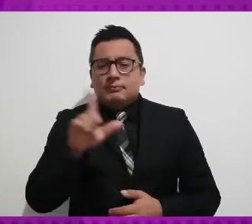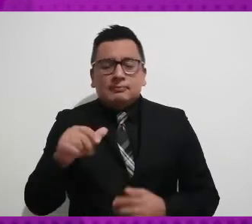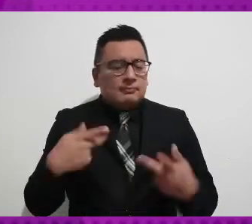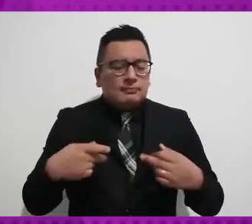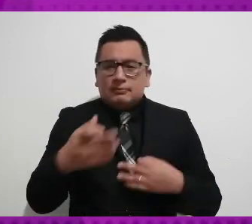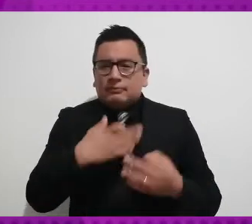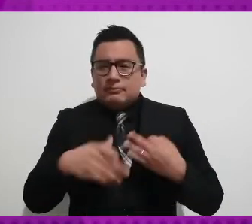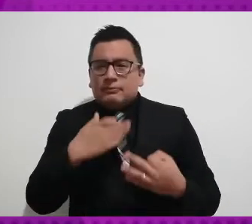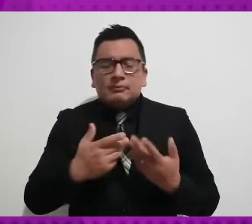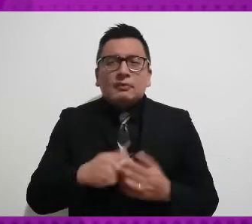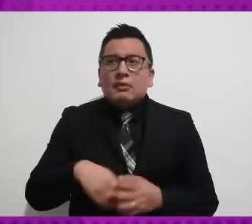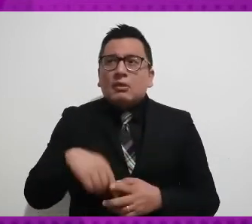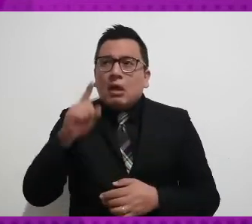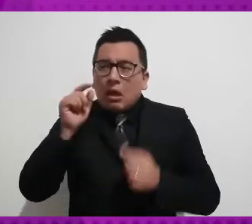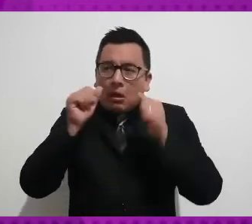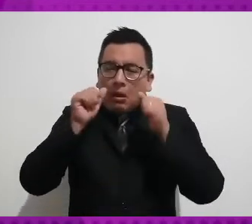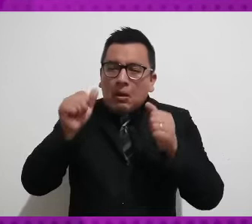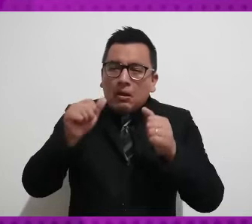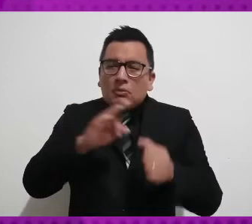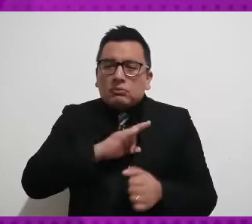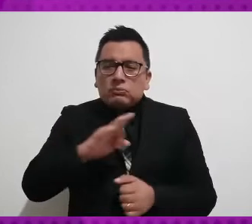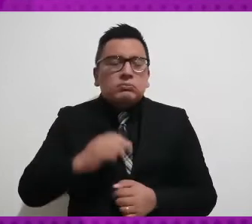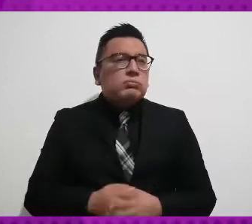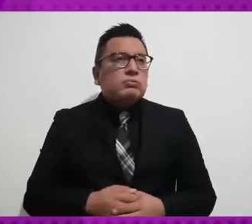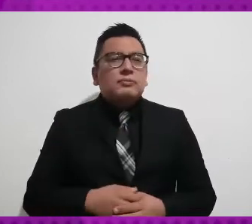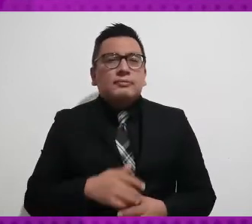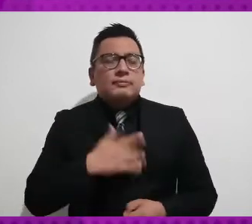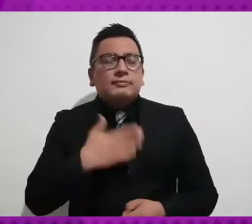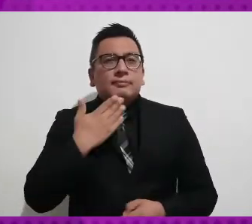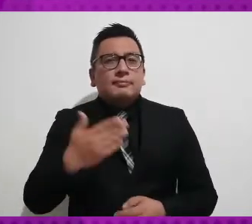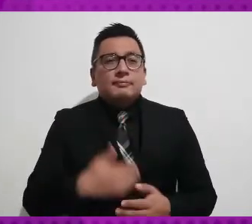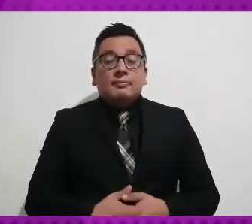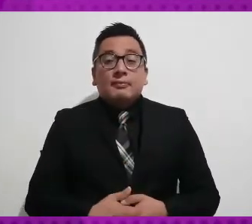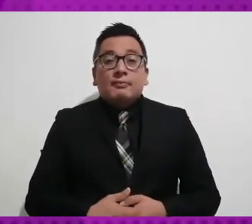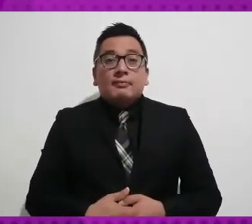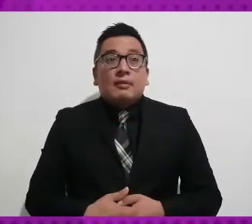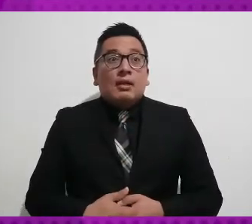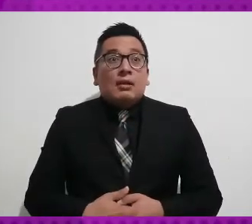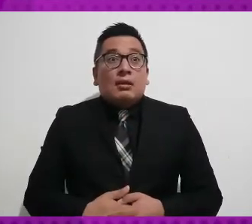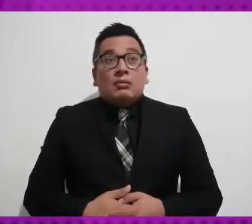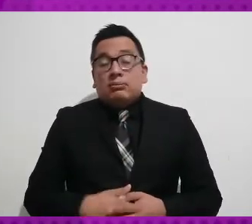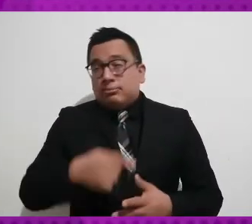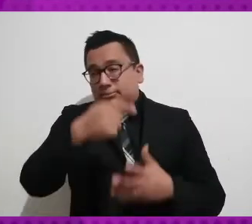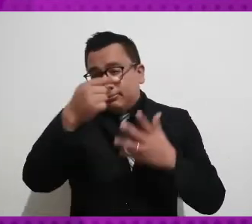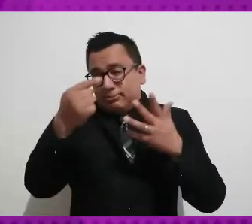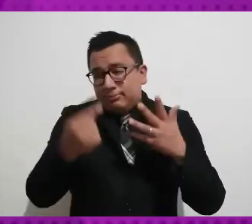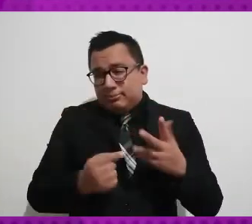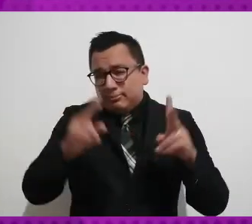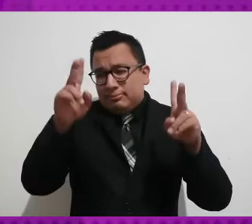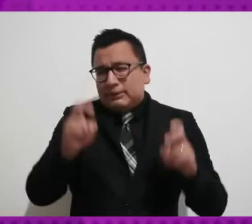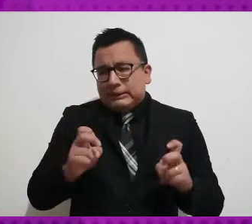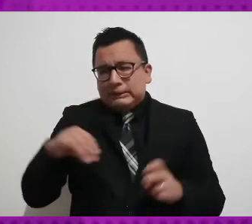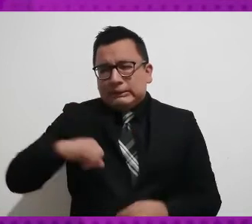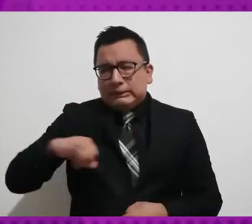están viendo, pues podamos disfrutar de este programa. Son muchos temas los que me gustaría tocar, sin embargo, pues es poco el